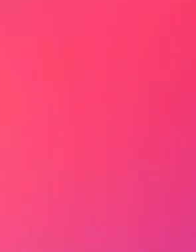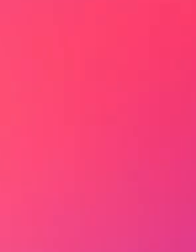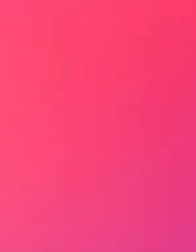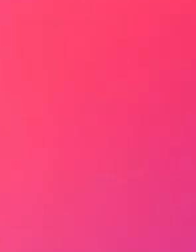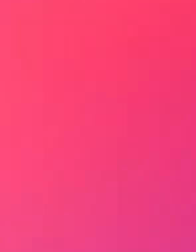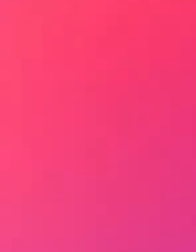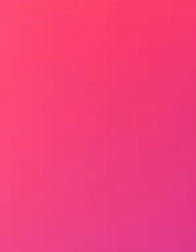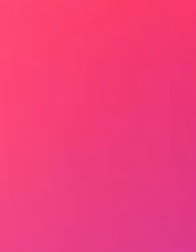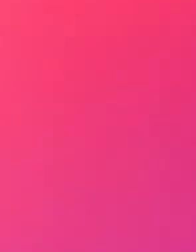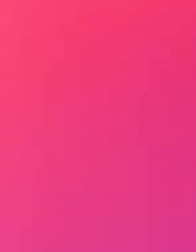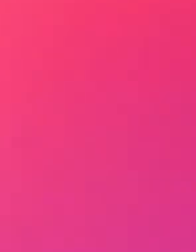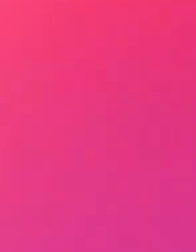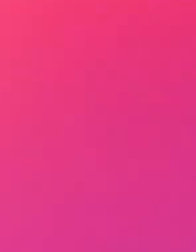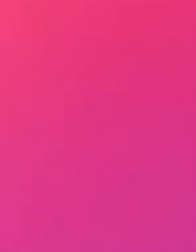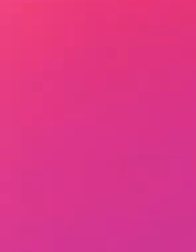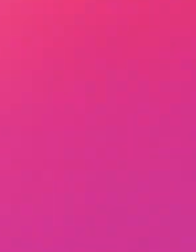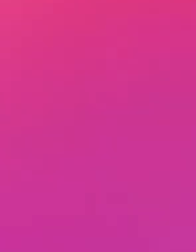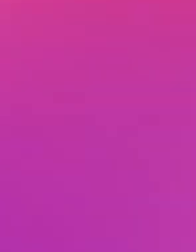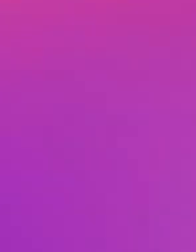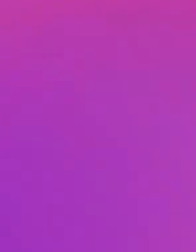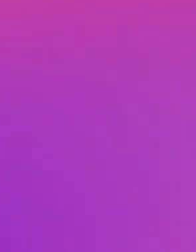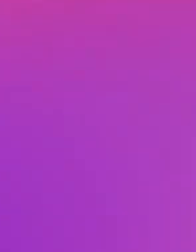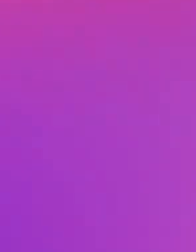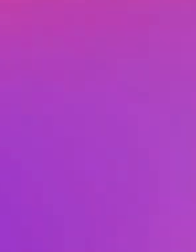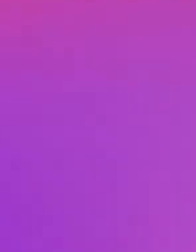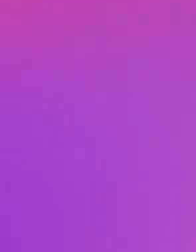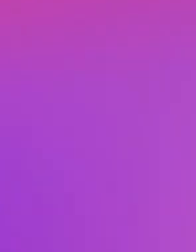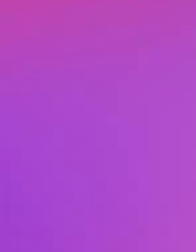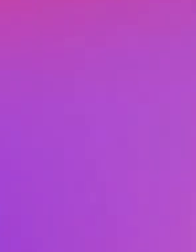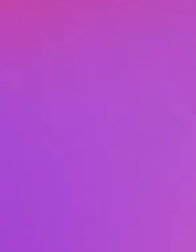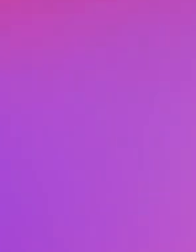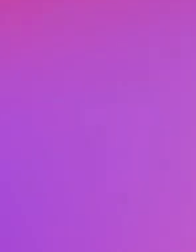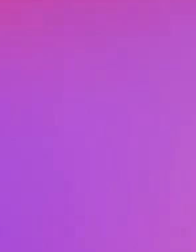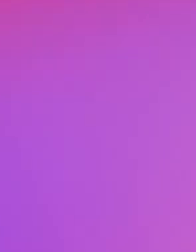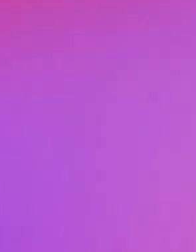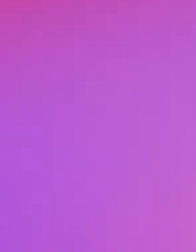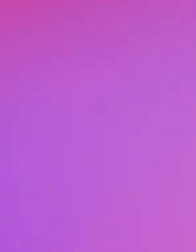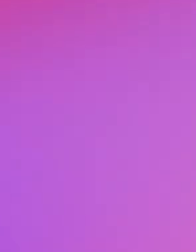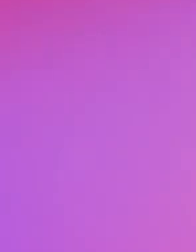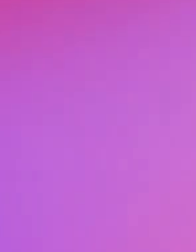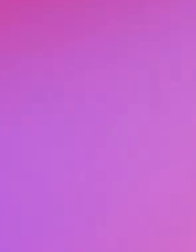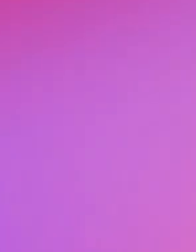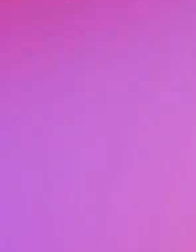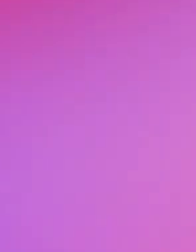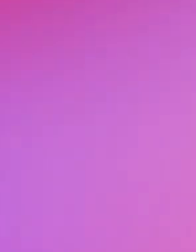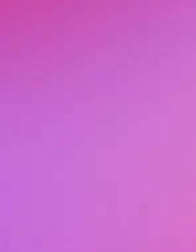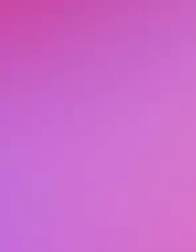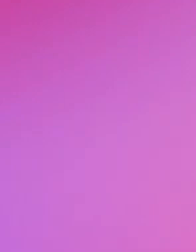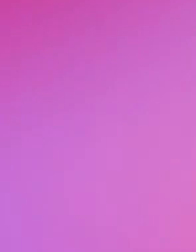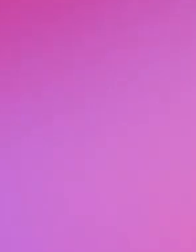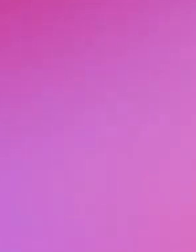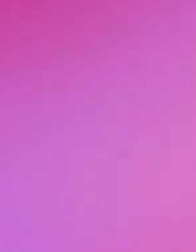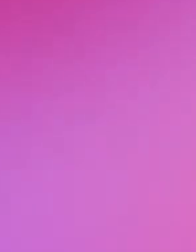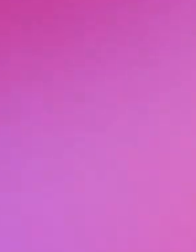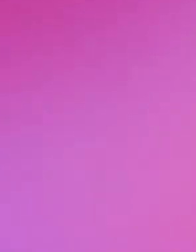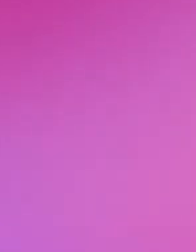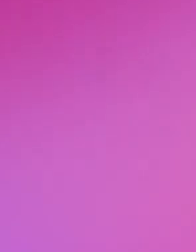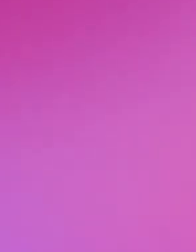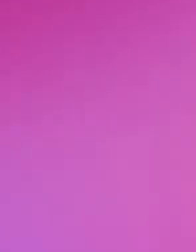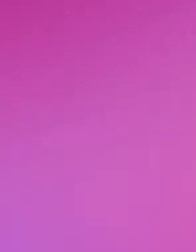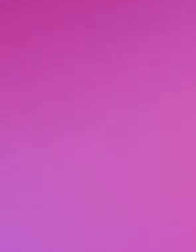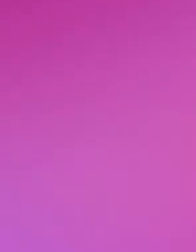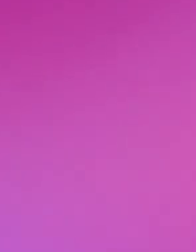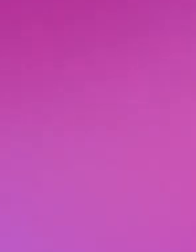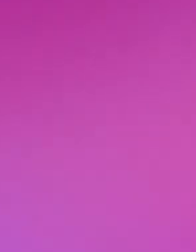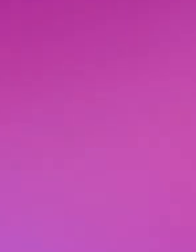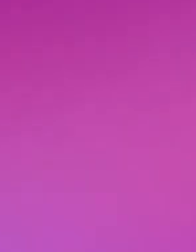36 01 71 23. Si requieres consultar los libros de texto en versión digital,